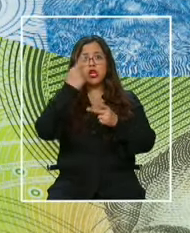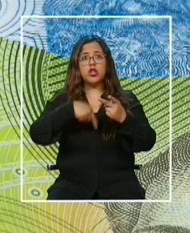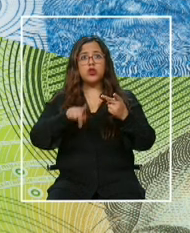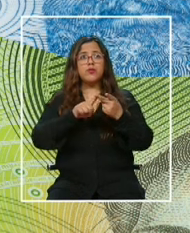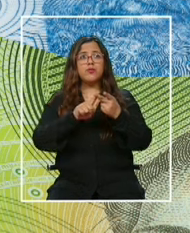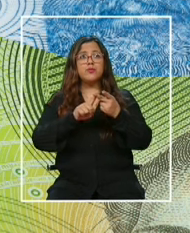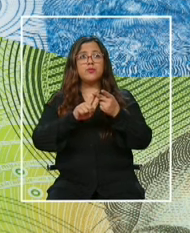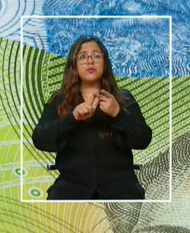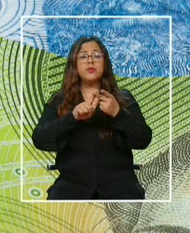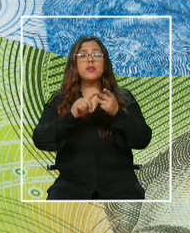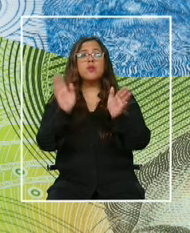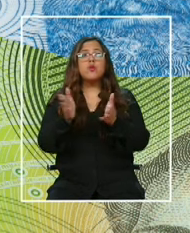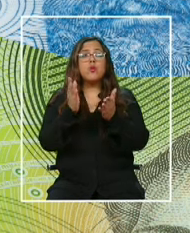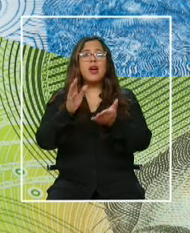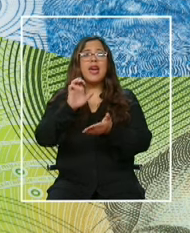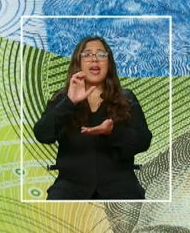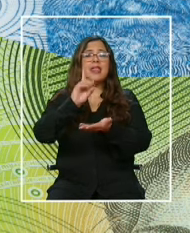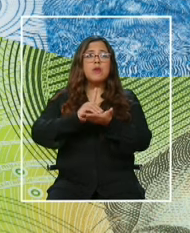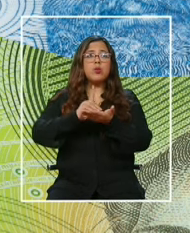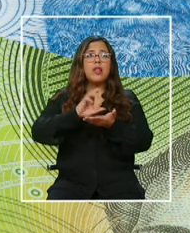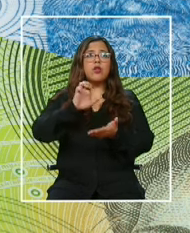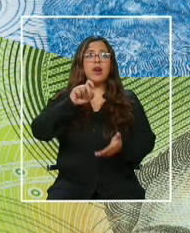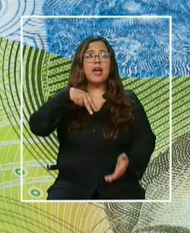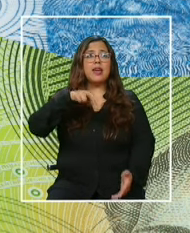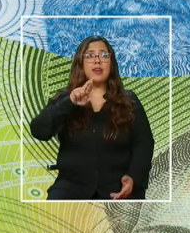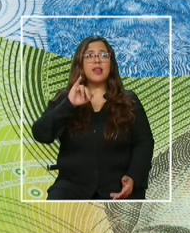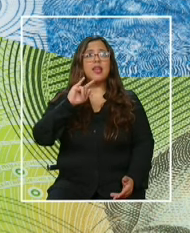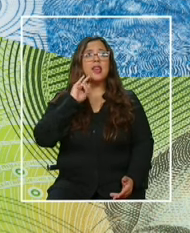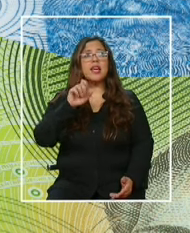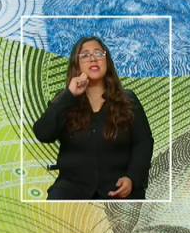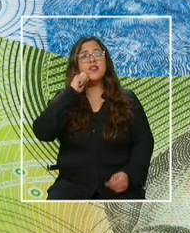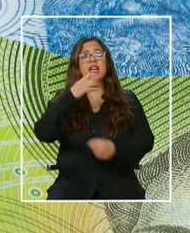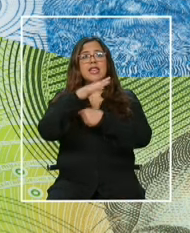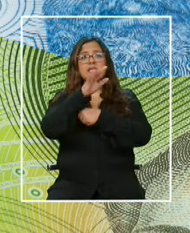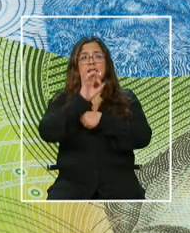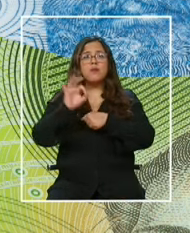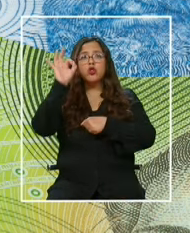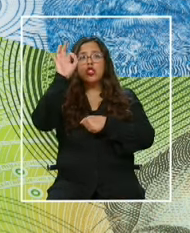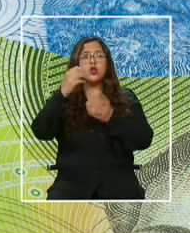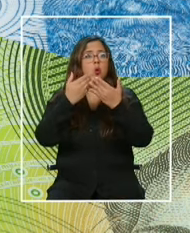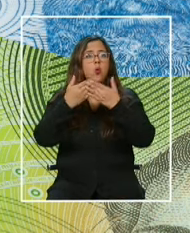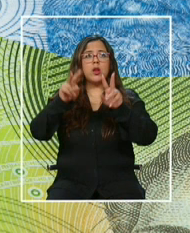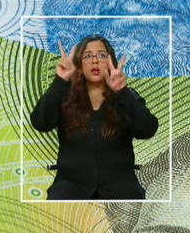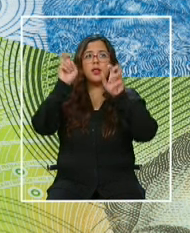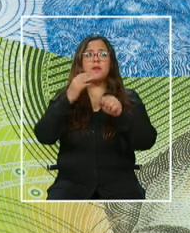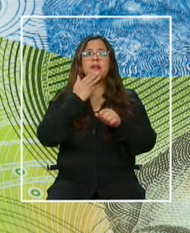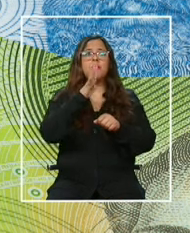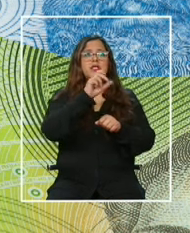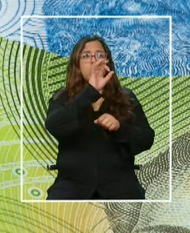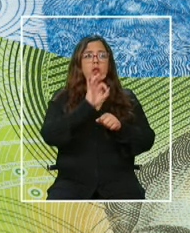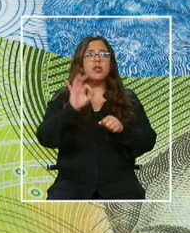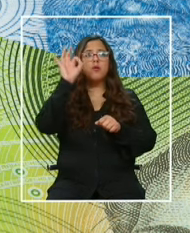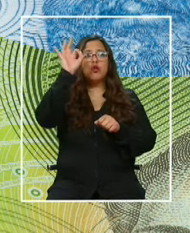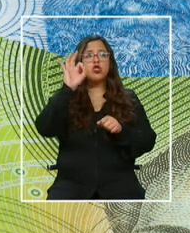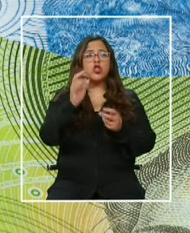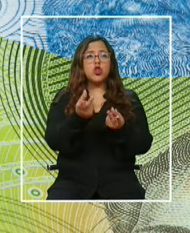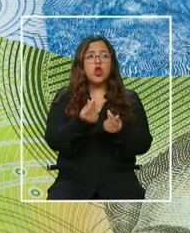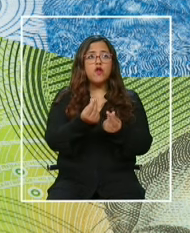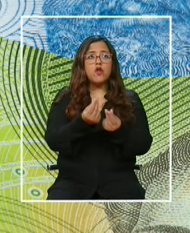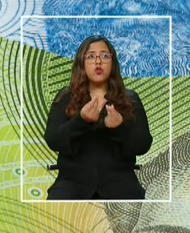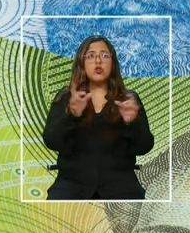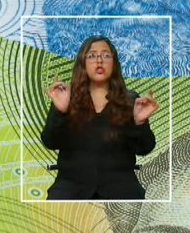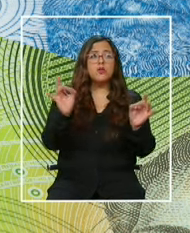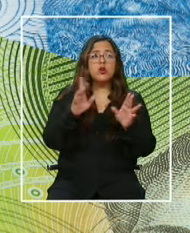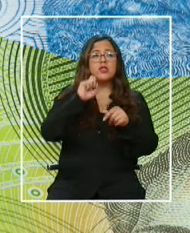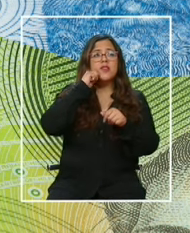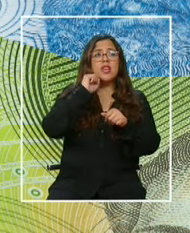que promueve el diputado Enrique Lee, que apuntan a un 15% a todo evento y un 50% de los fondos si se